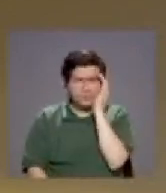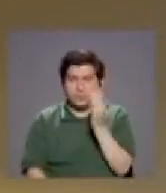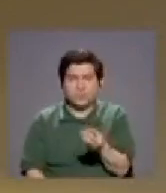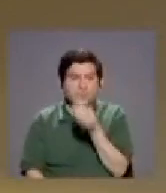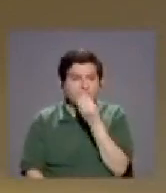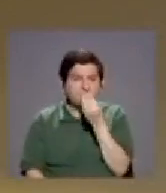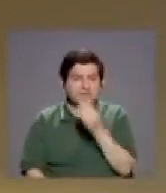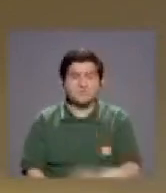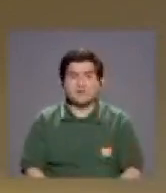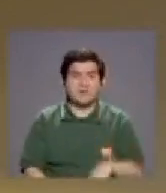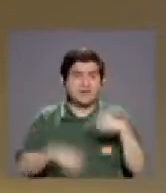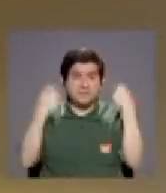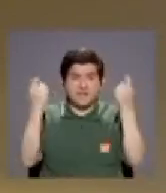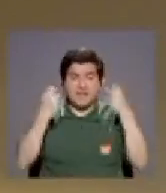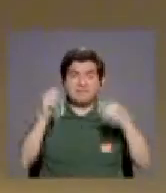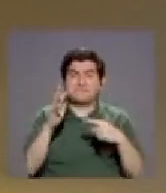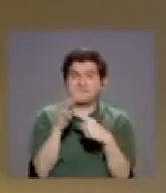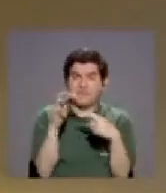en los turnos. Bueno,